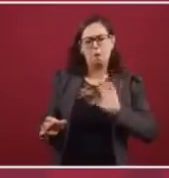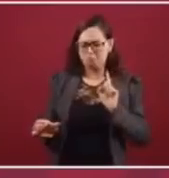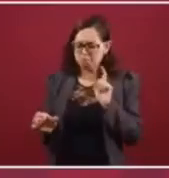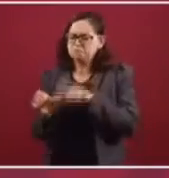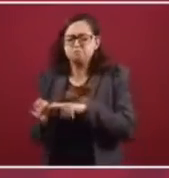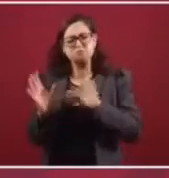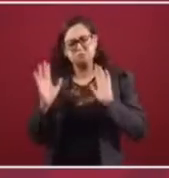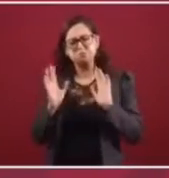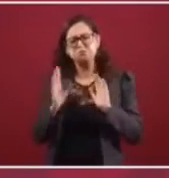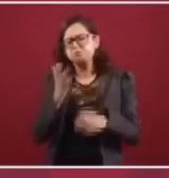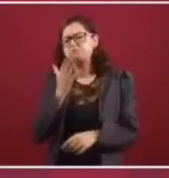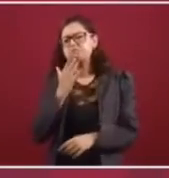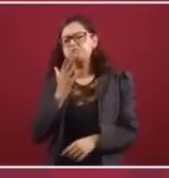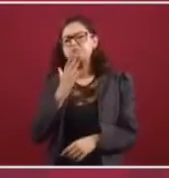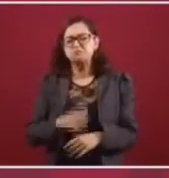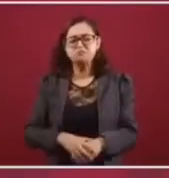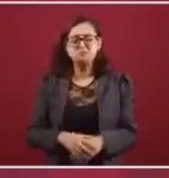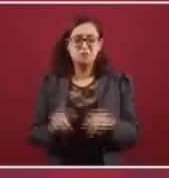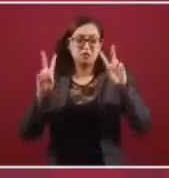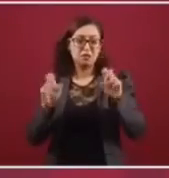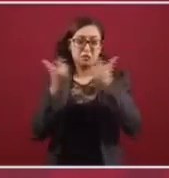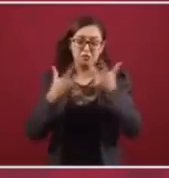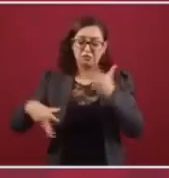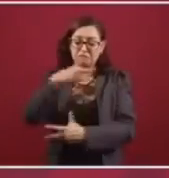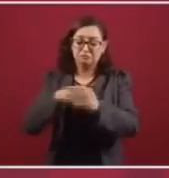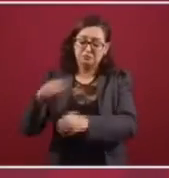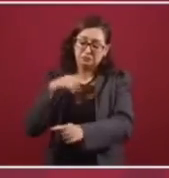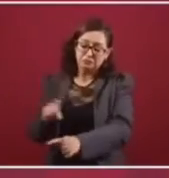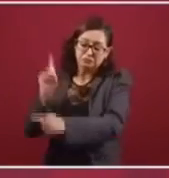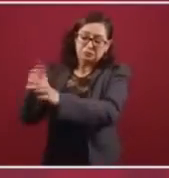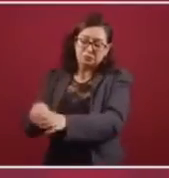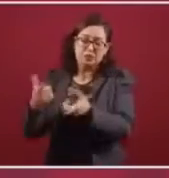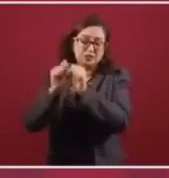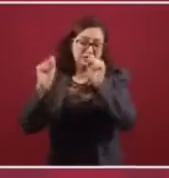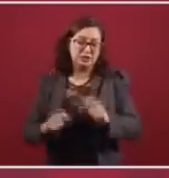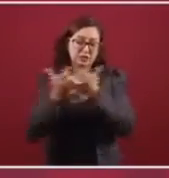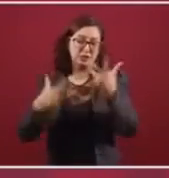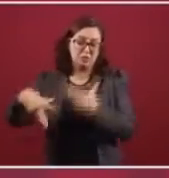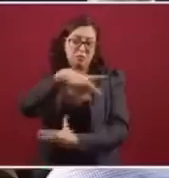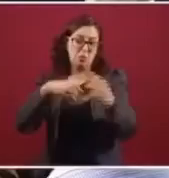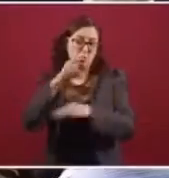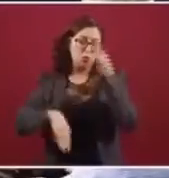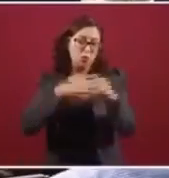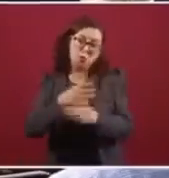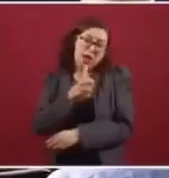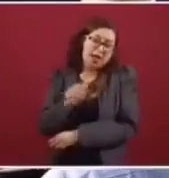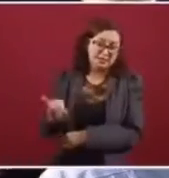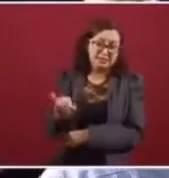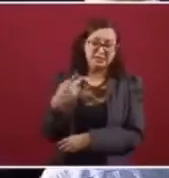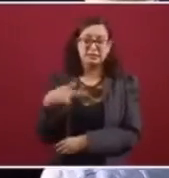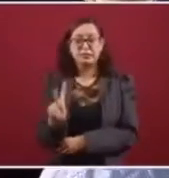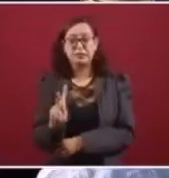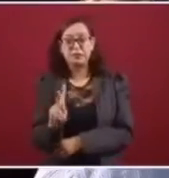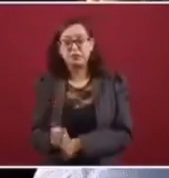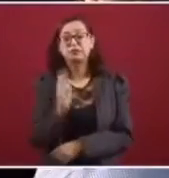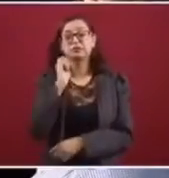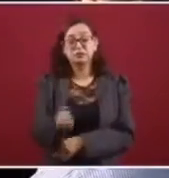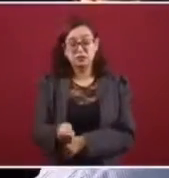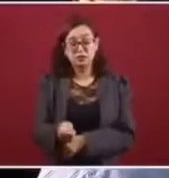Formamos parte en lo económico del sistema financiero mundial, pero eso no quiere